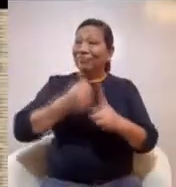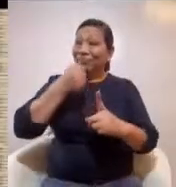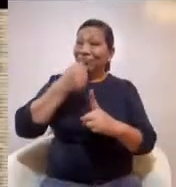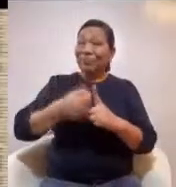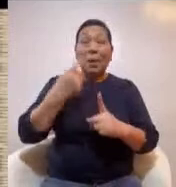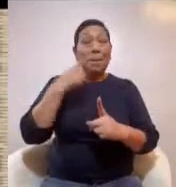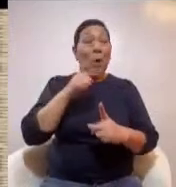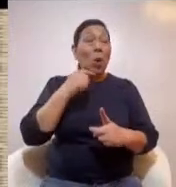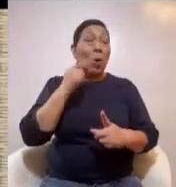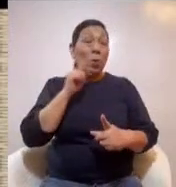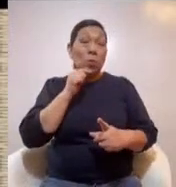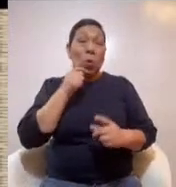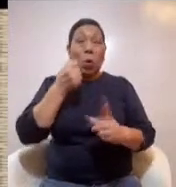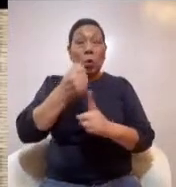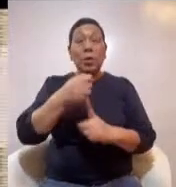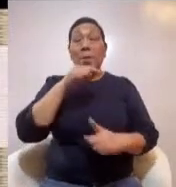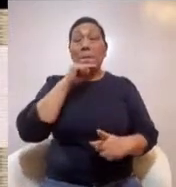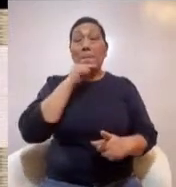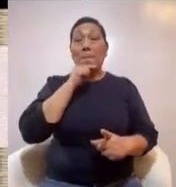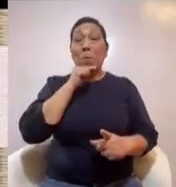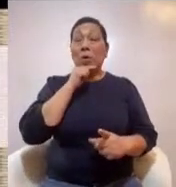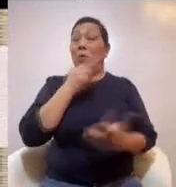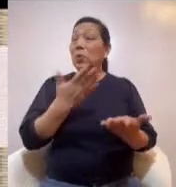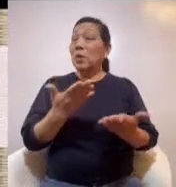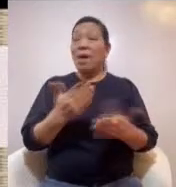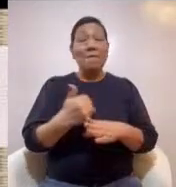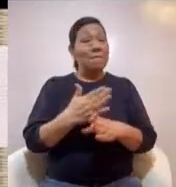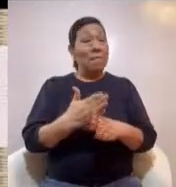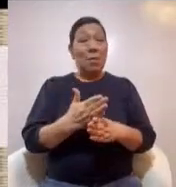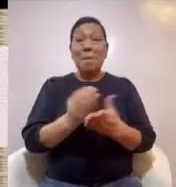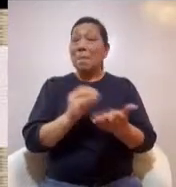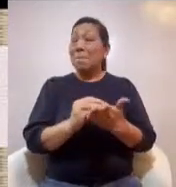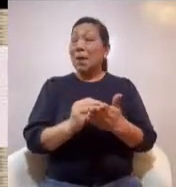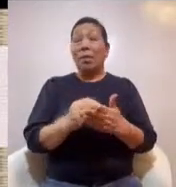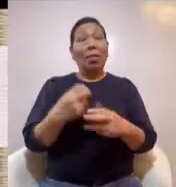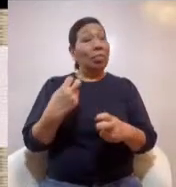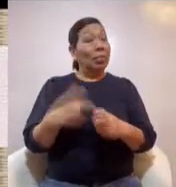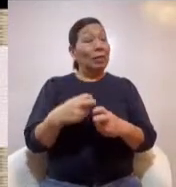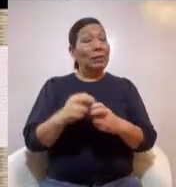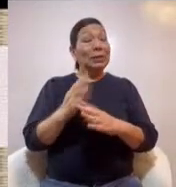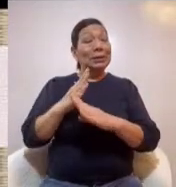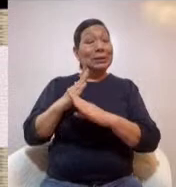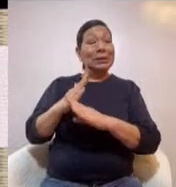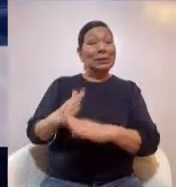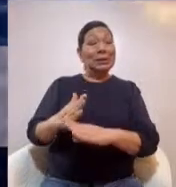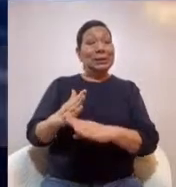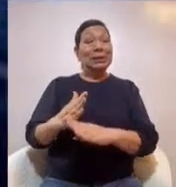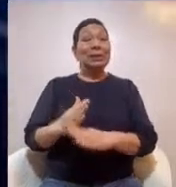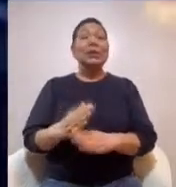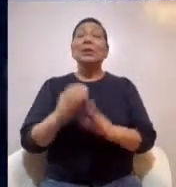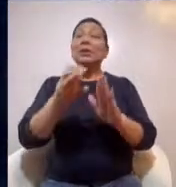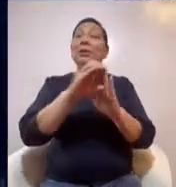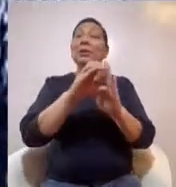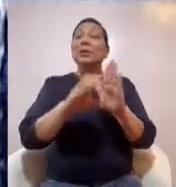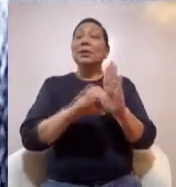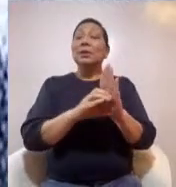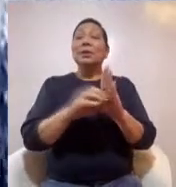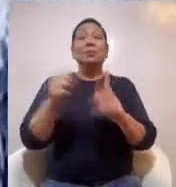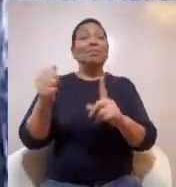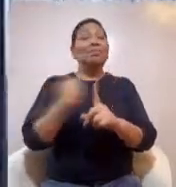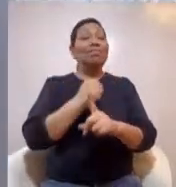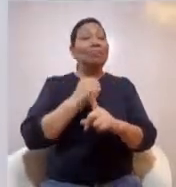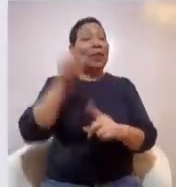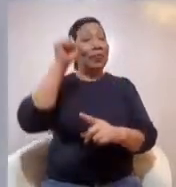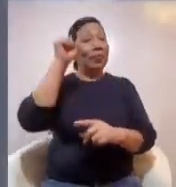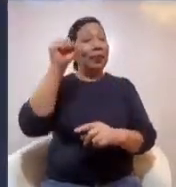La violencia por razón de género contra las mujeres es una de las formas más graves de discriminación. Constituye